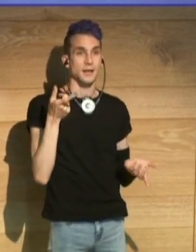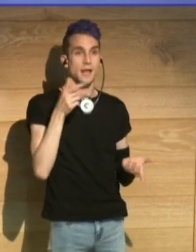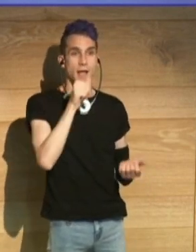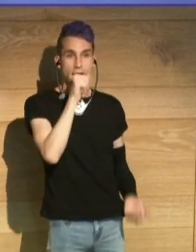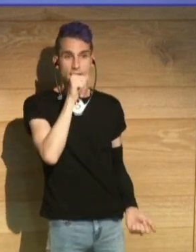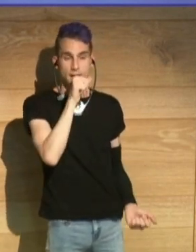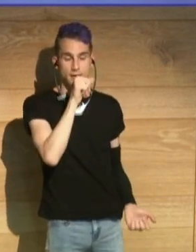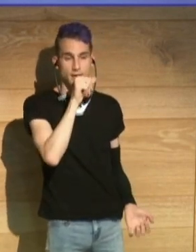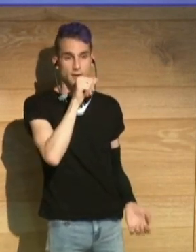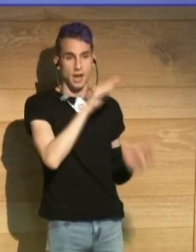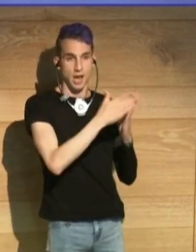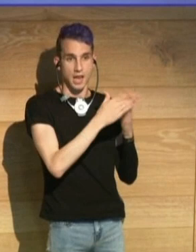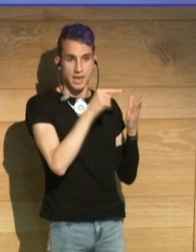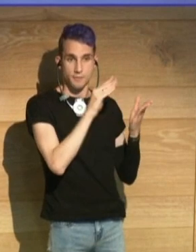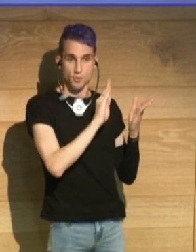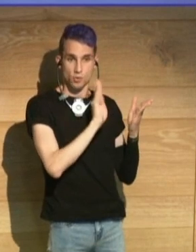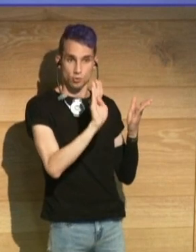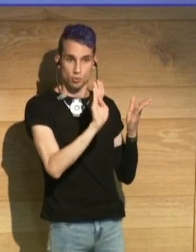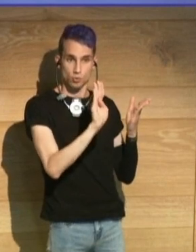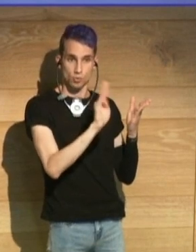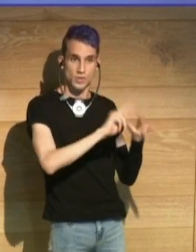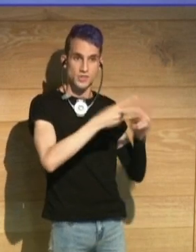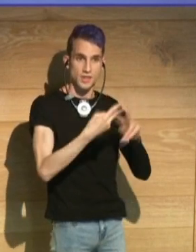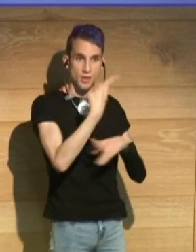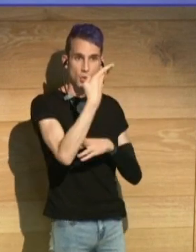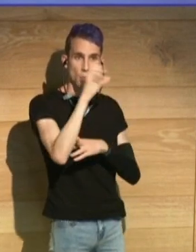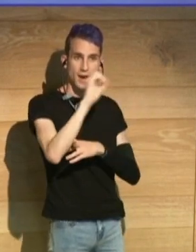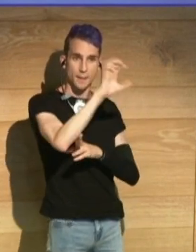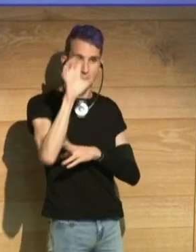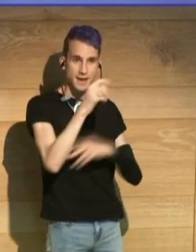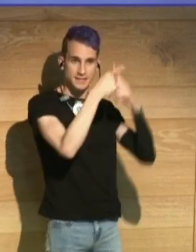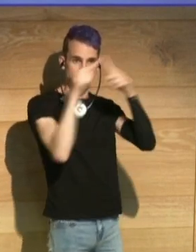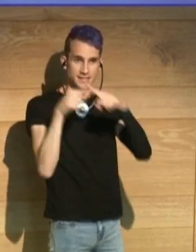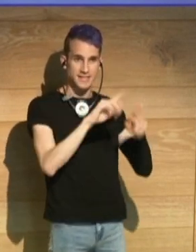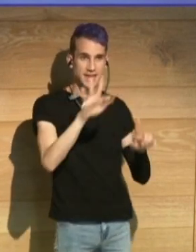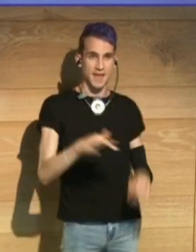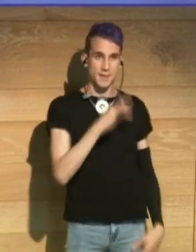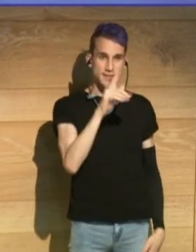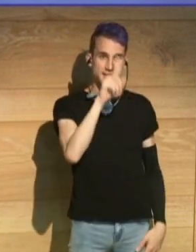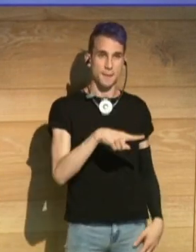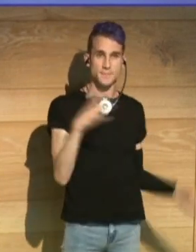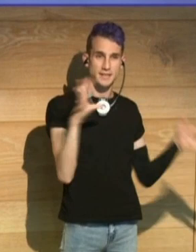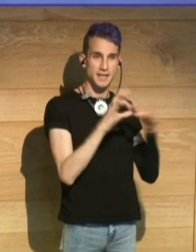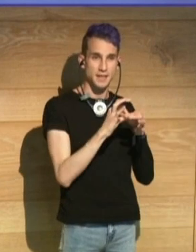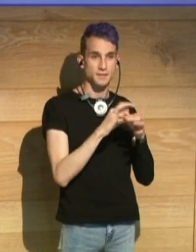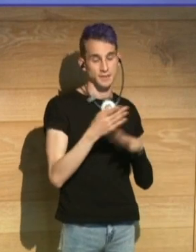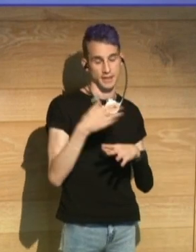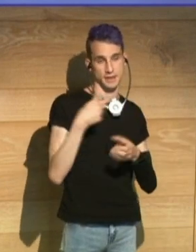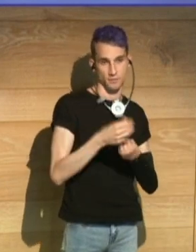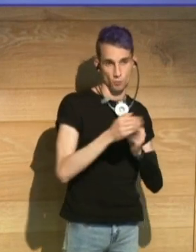traducido en 40 países distintos y que tiene mucha conexión, o así se está leyendo también tendremos tiempo de